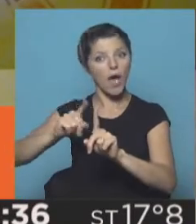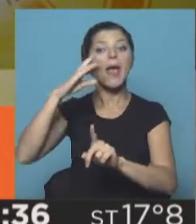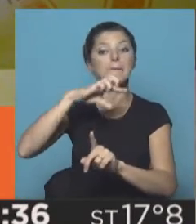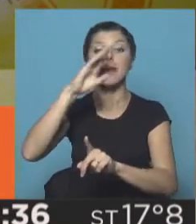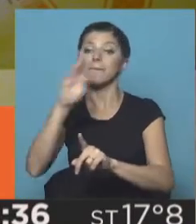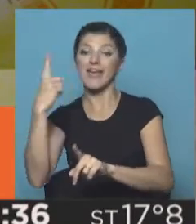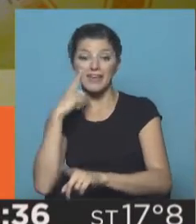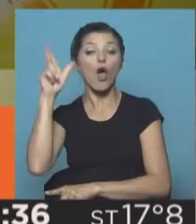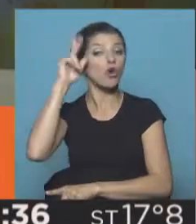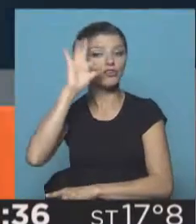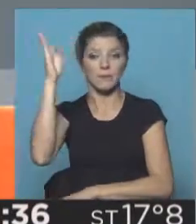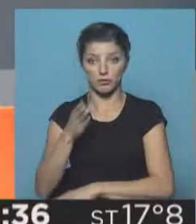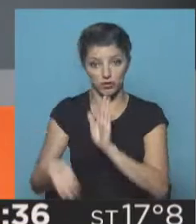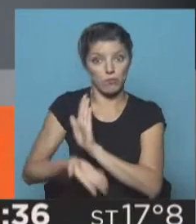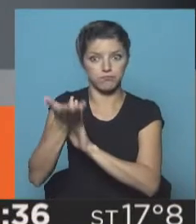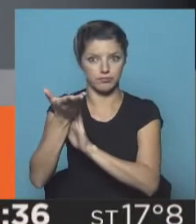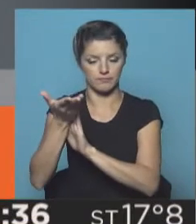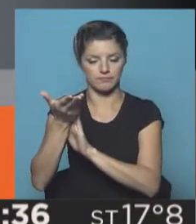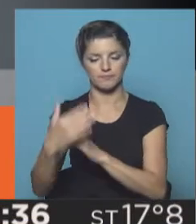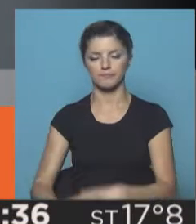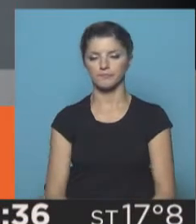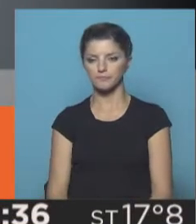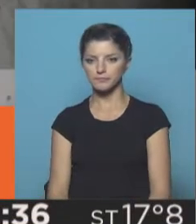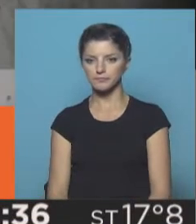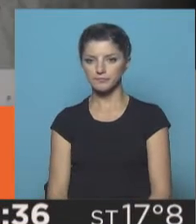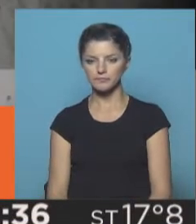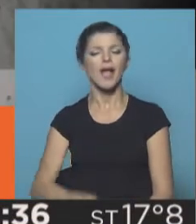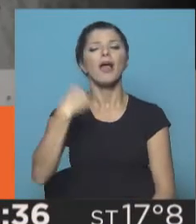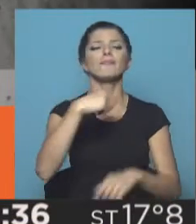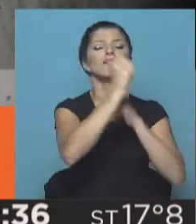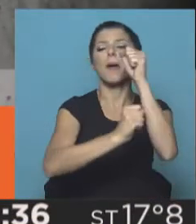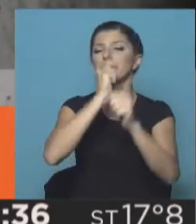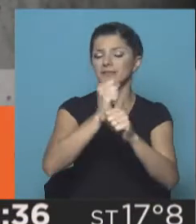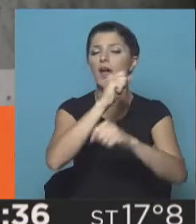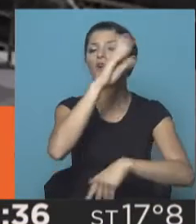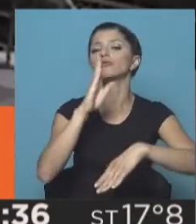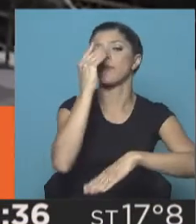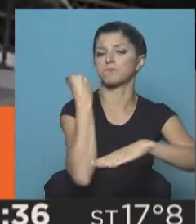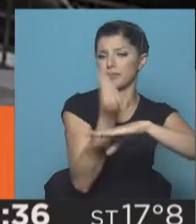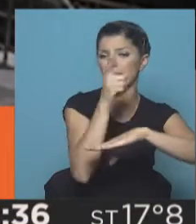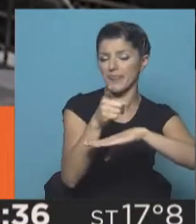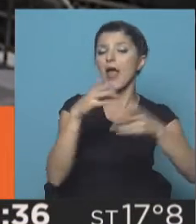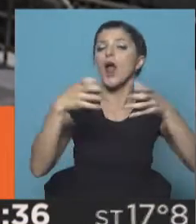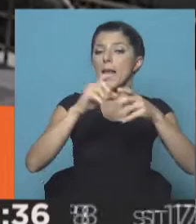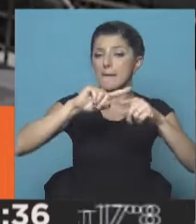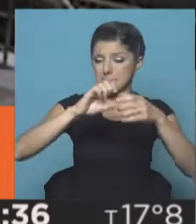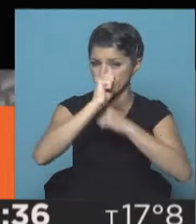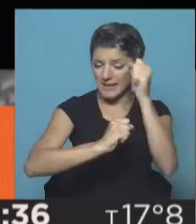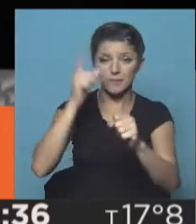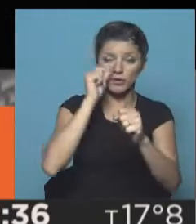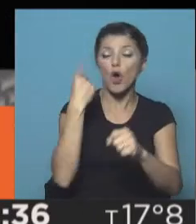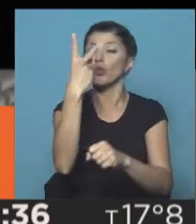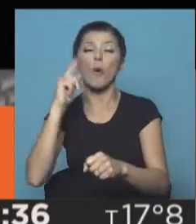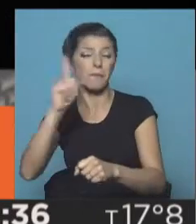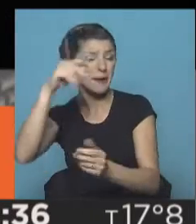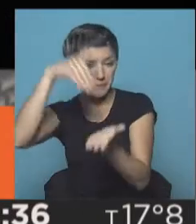PBI. La confabulación de empresarios, directivos de la petrolera y políticos costó más de 2.000 millones de dólares en